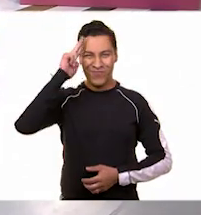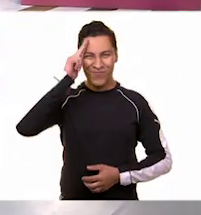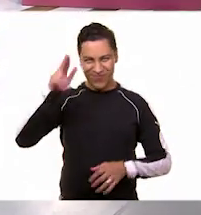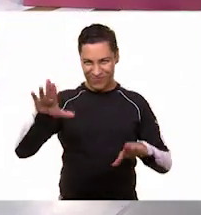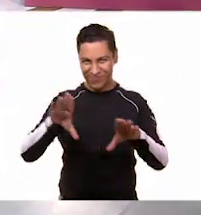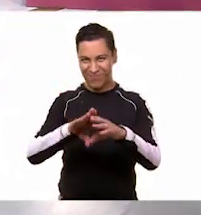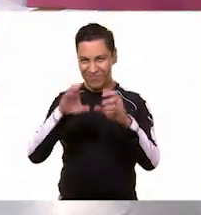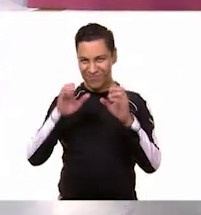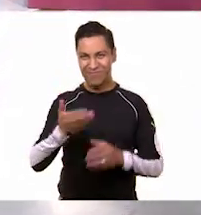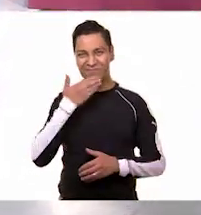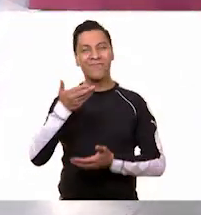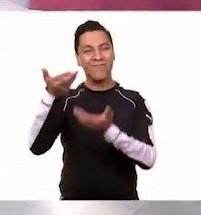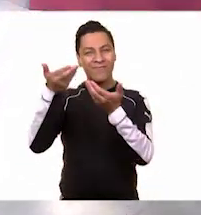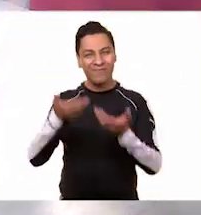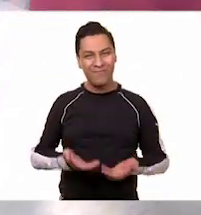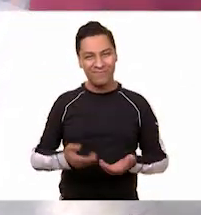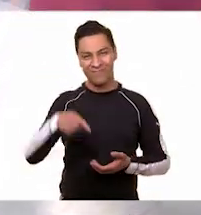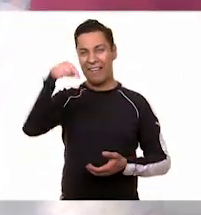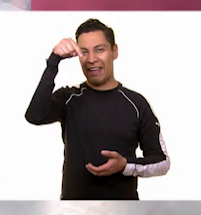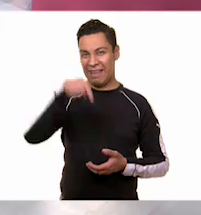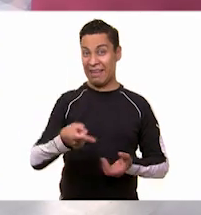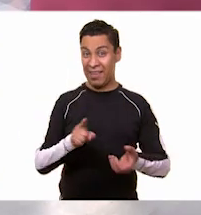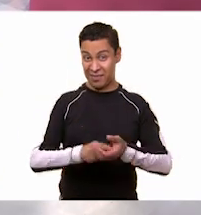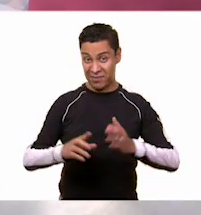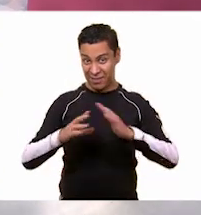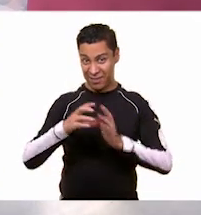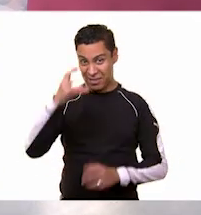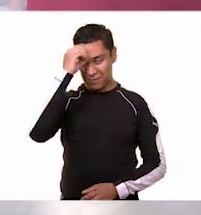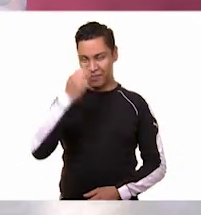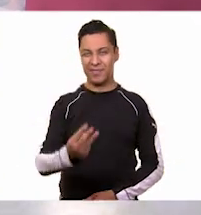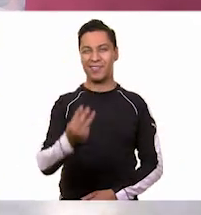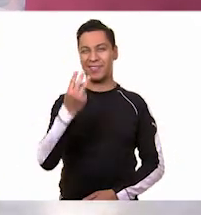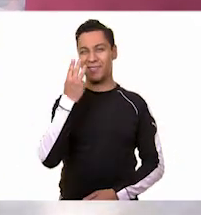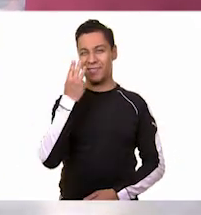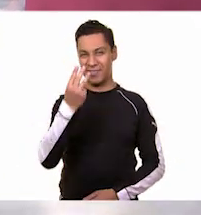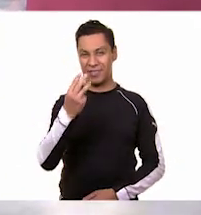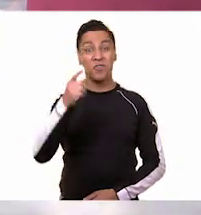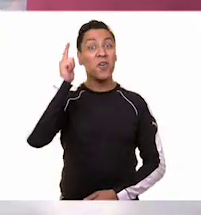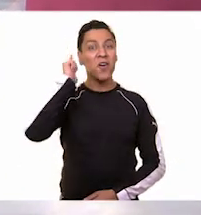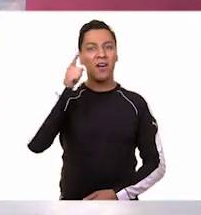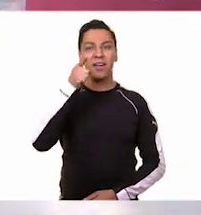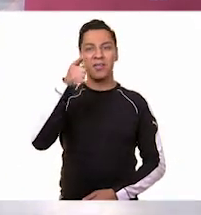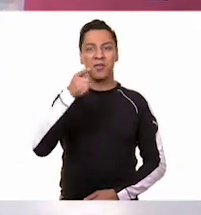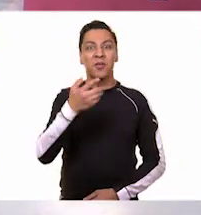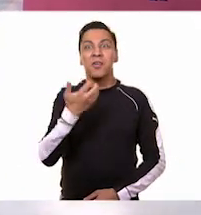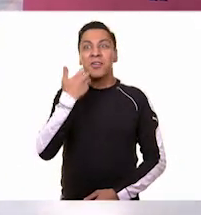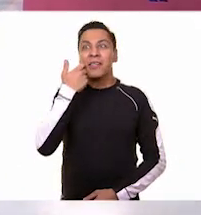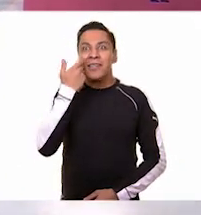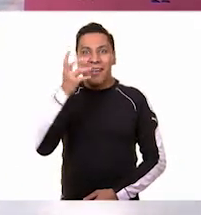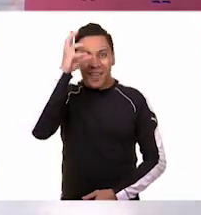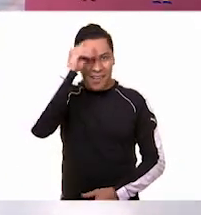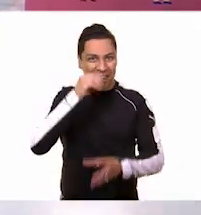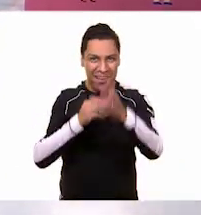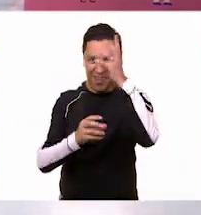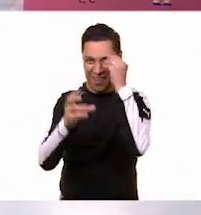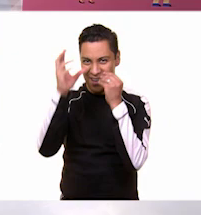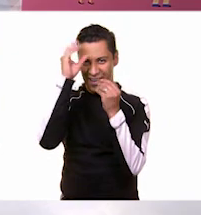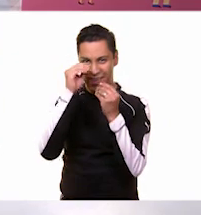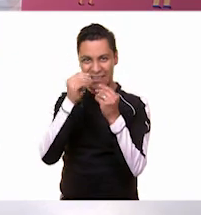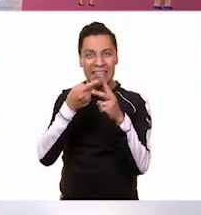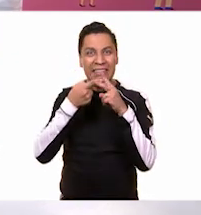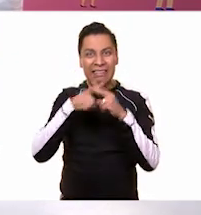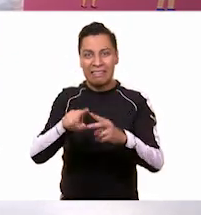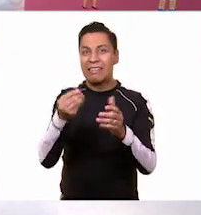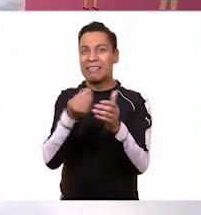Hola, ¿cómo están? Bienvenidas y bienvenidos a Aprende Casa 3. Espero que estén tan emocionados como nosotros de comenzar